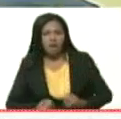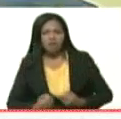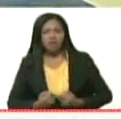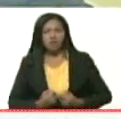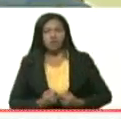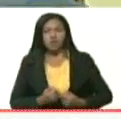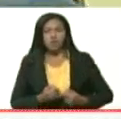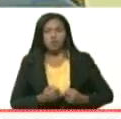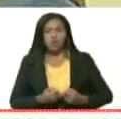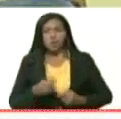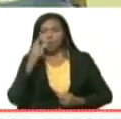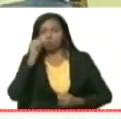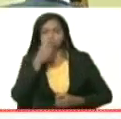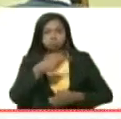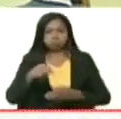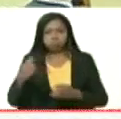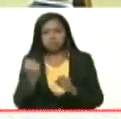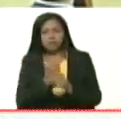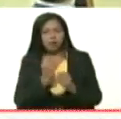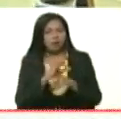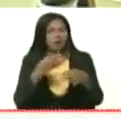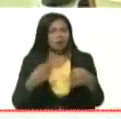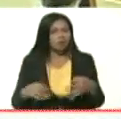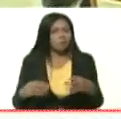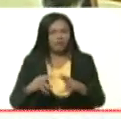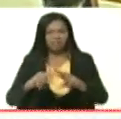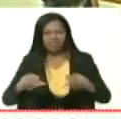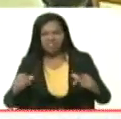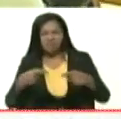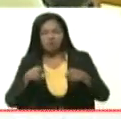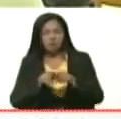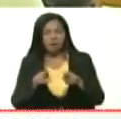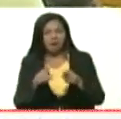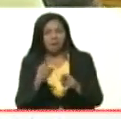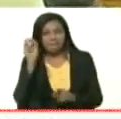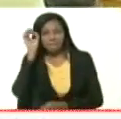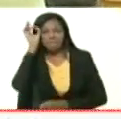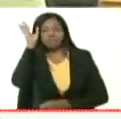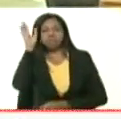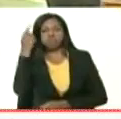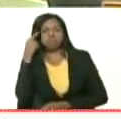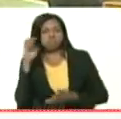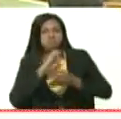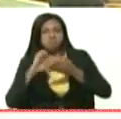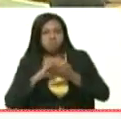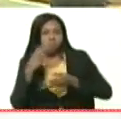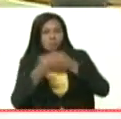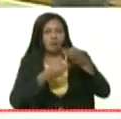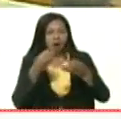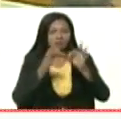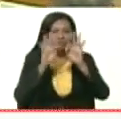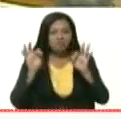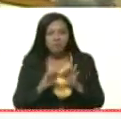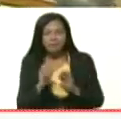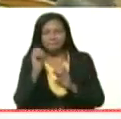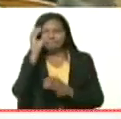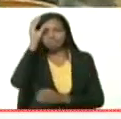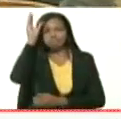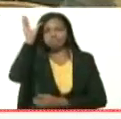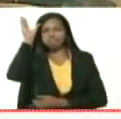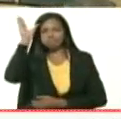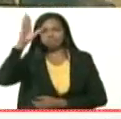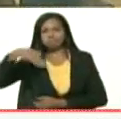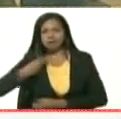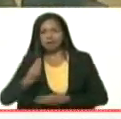de campesinos y obreros. Fue la genialidad de la estrategia, de la capacidad táctica,